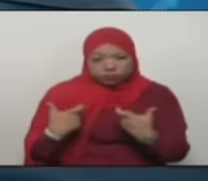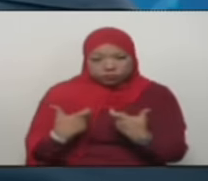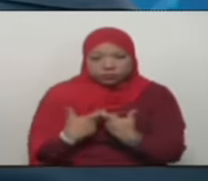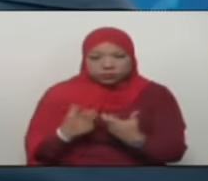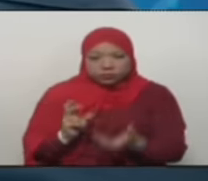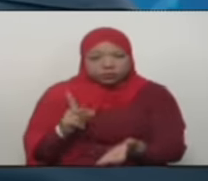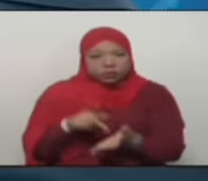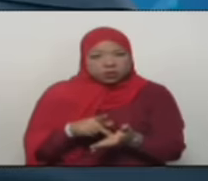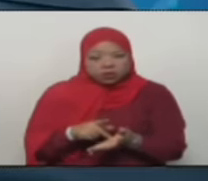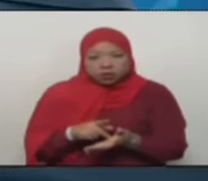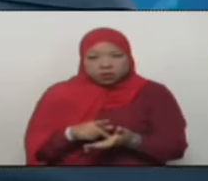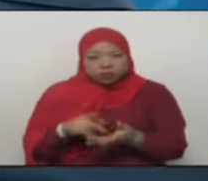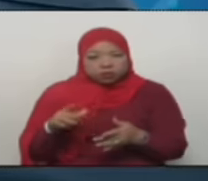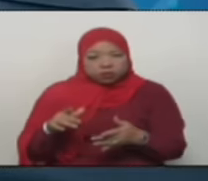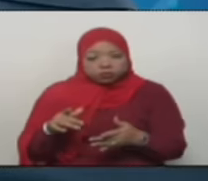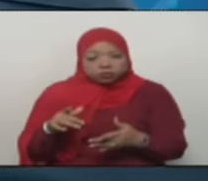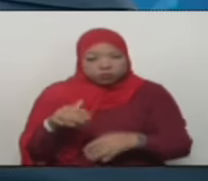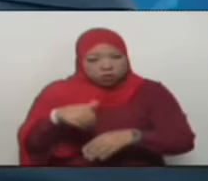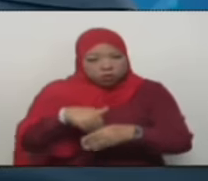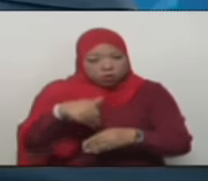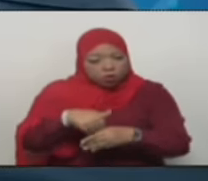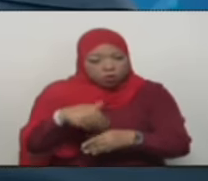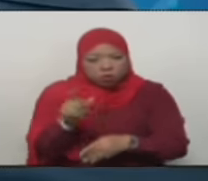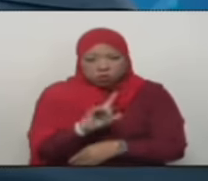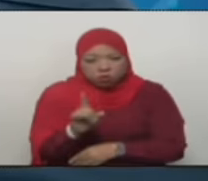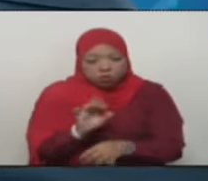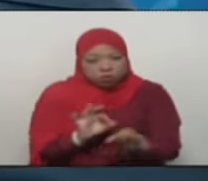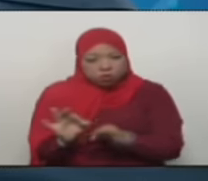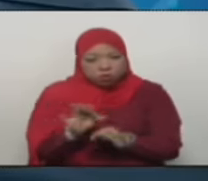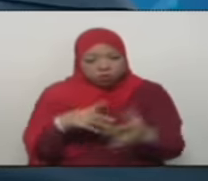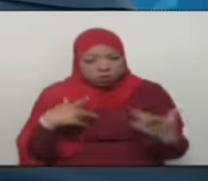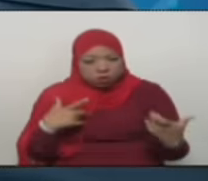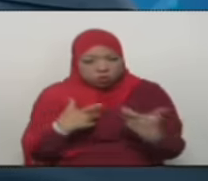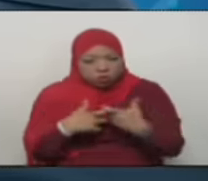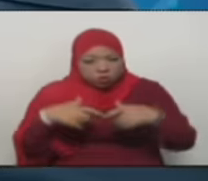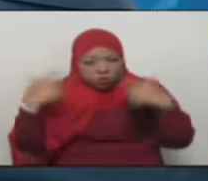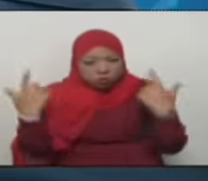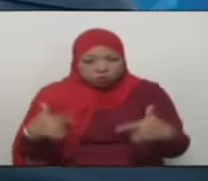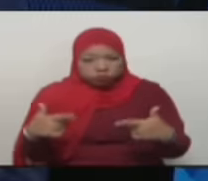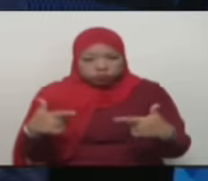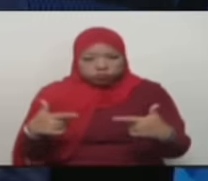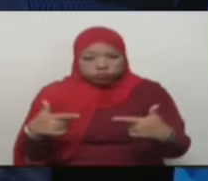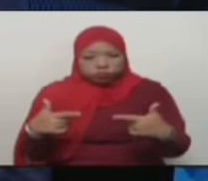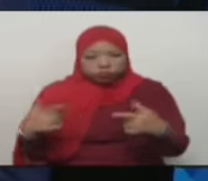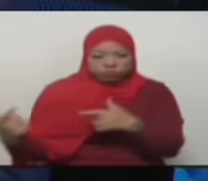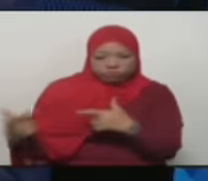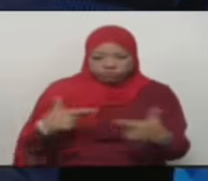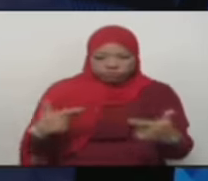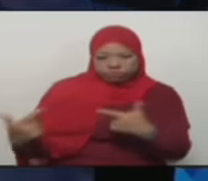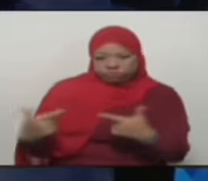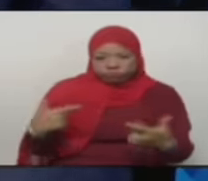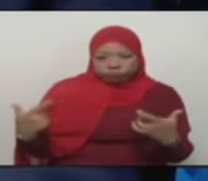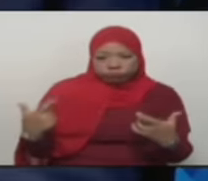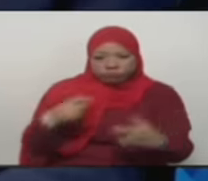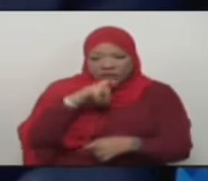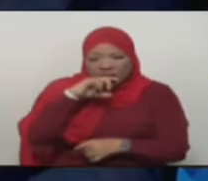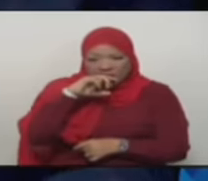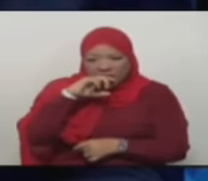participan, ellos no hacen campaña electoral. Ellos se preparan para la guerra, para la violencia. Y sobre